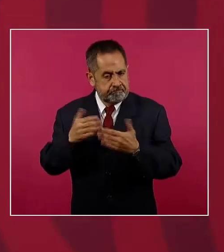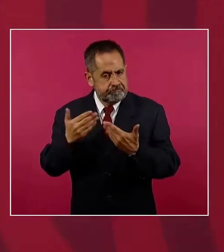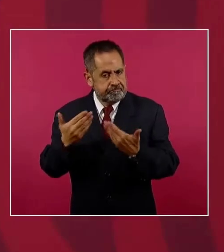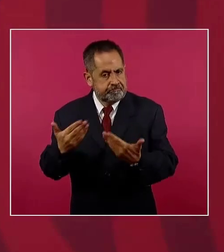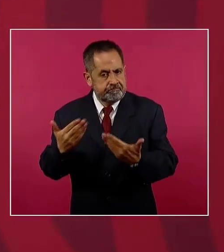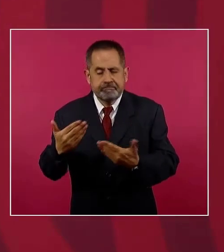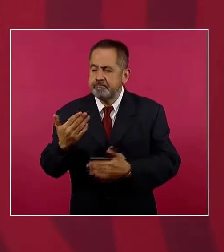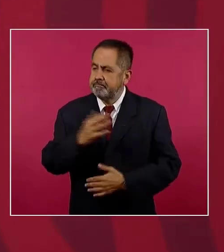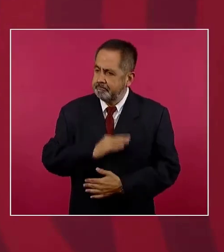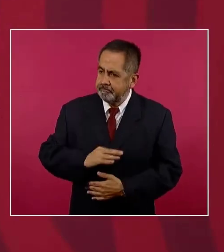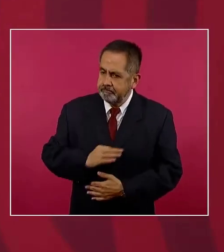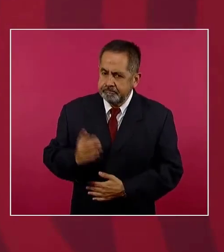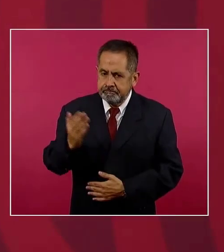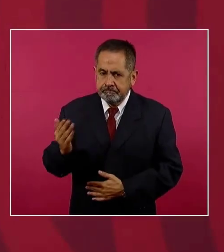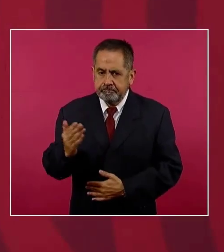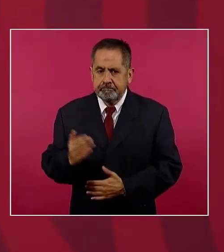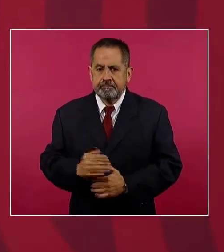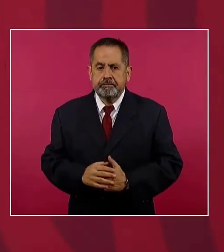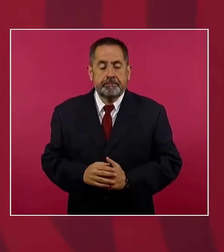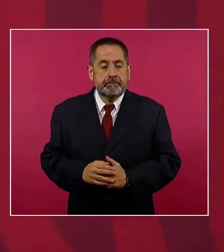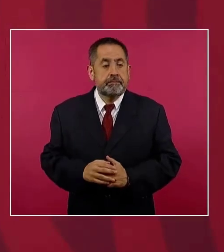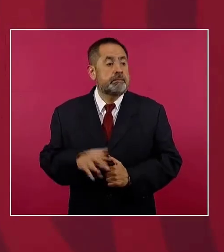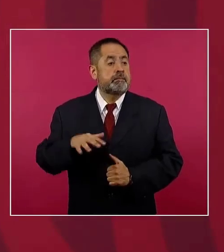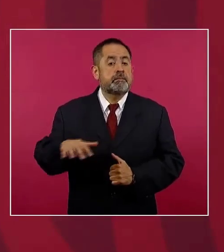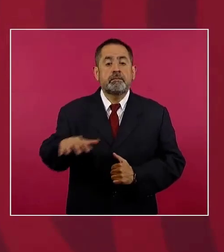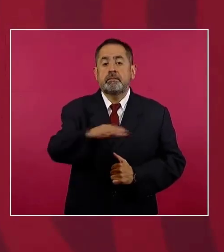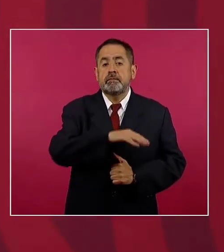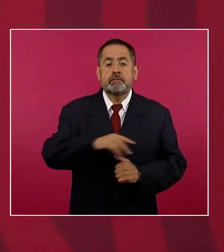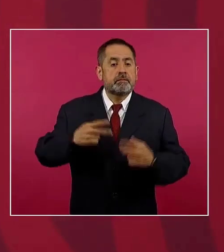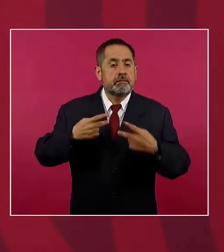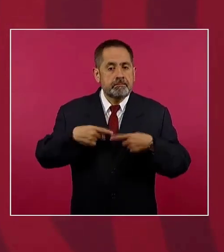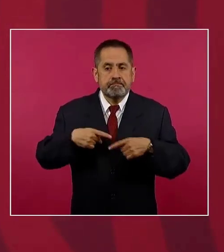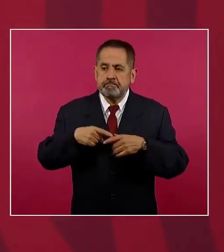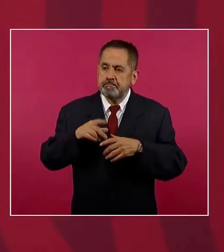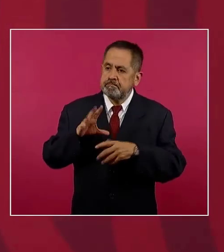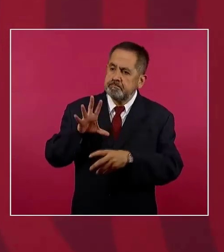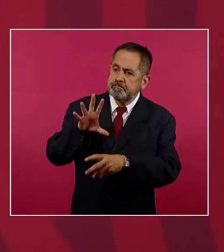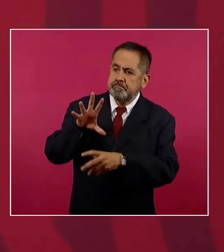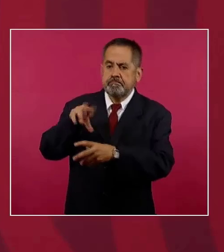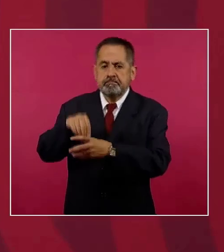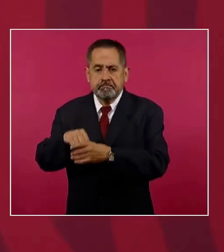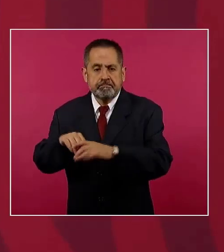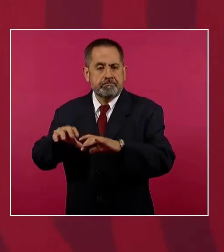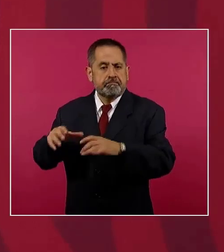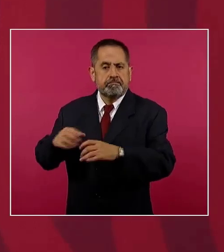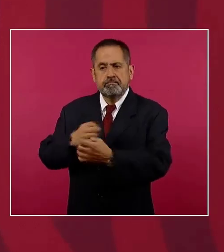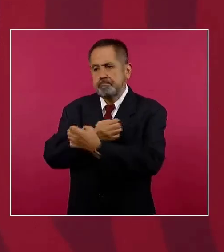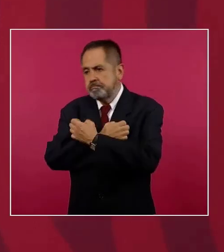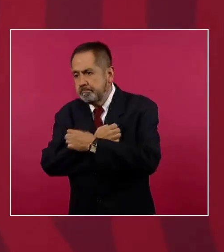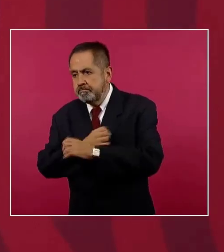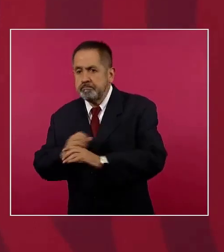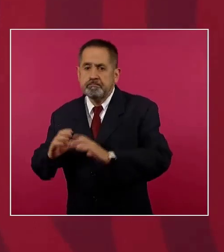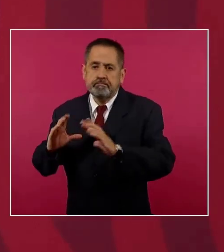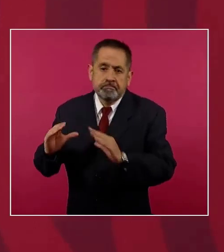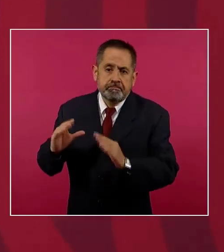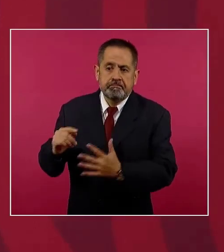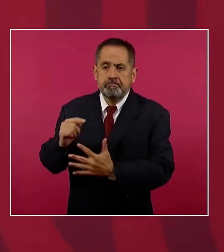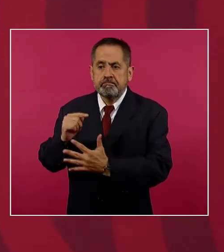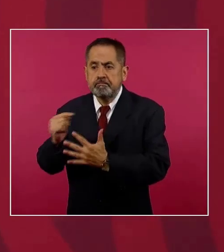de la educación, a las niñas, a los niños,